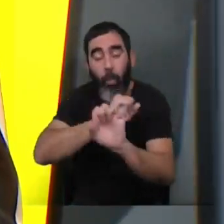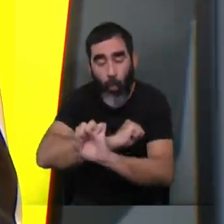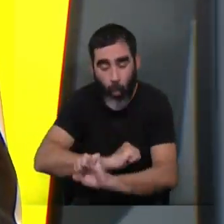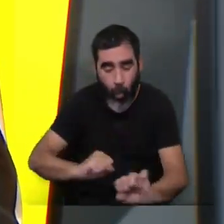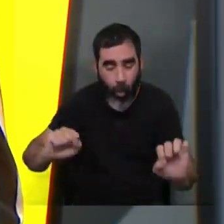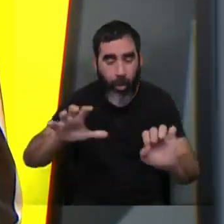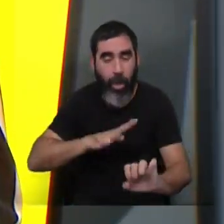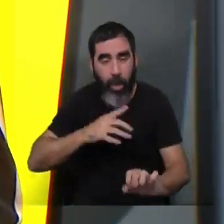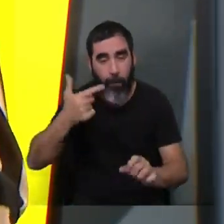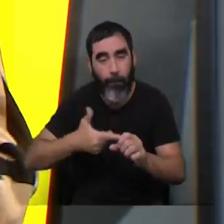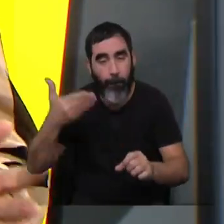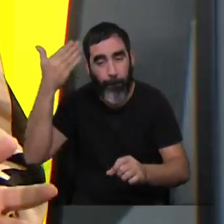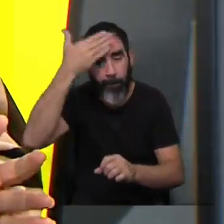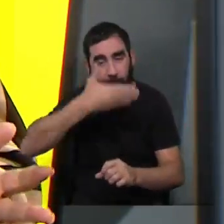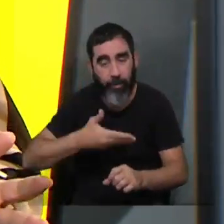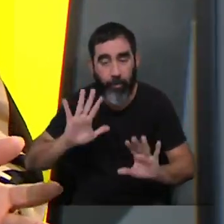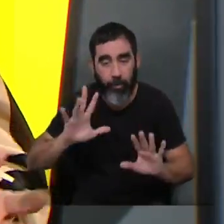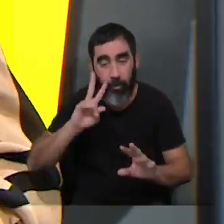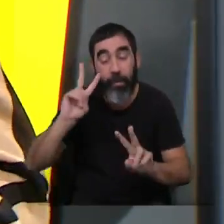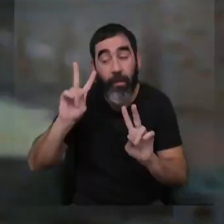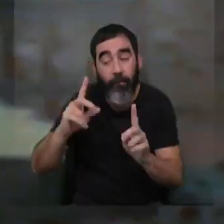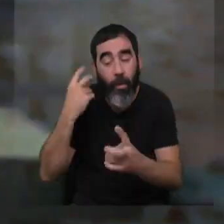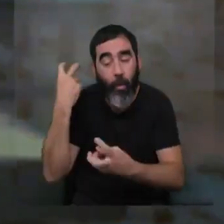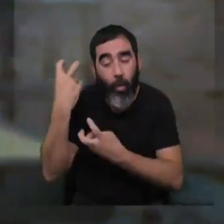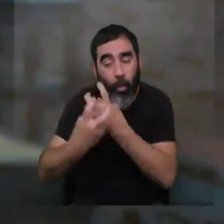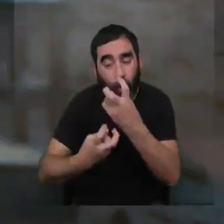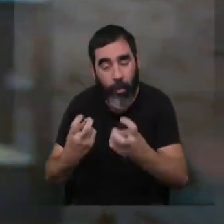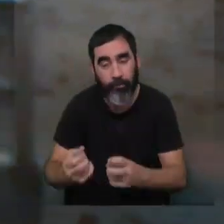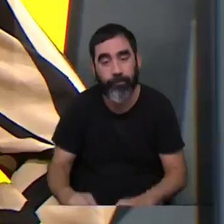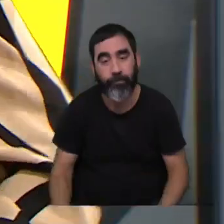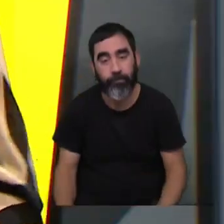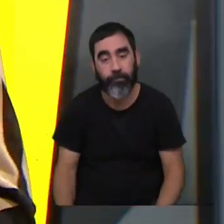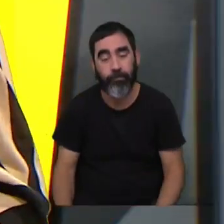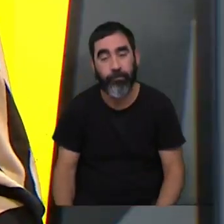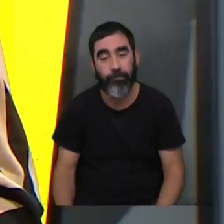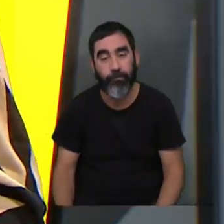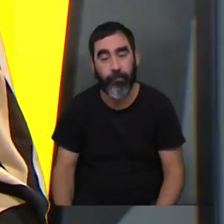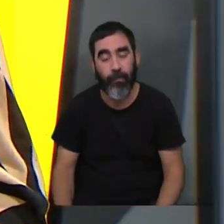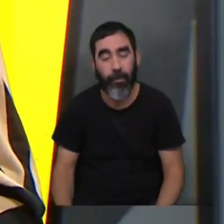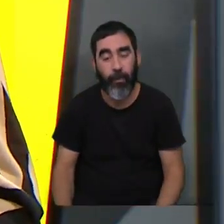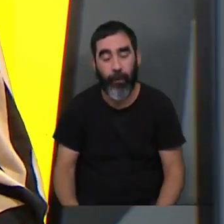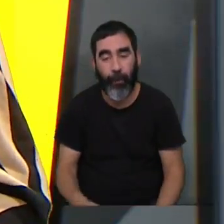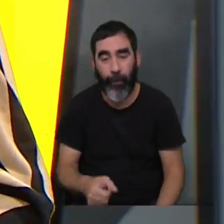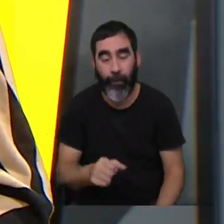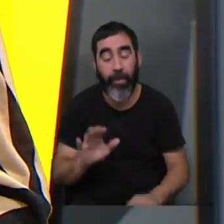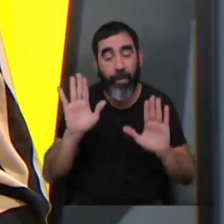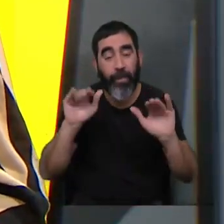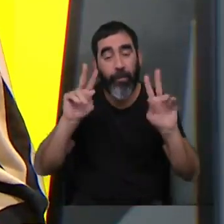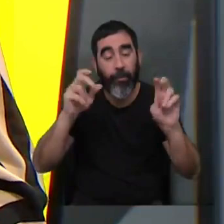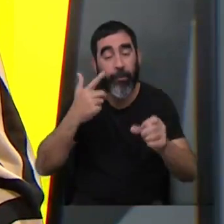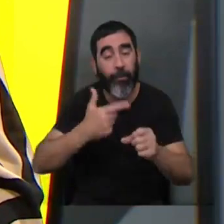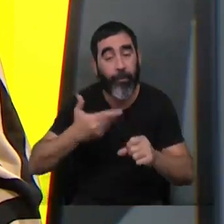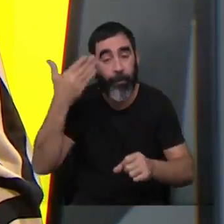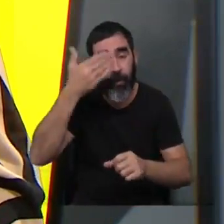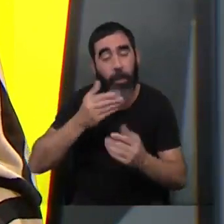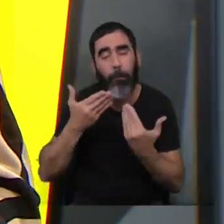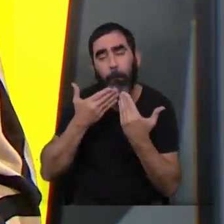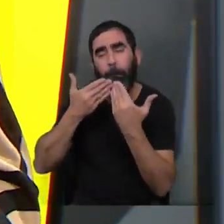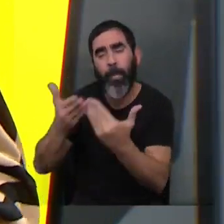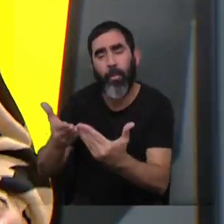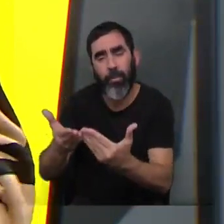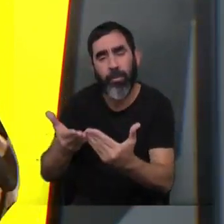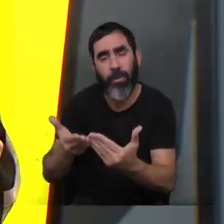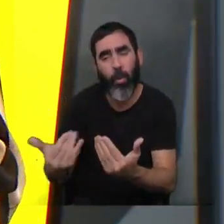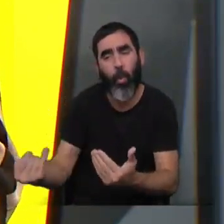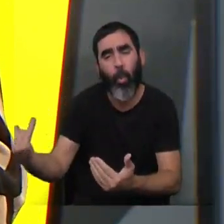también tener. Entonces, hay que buscar. Hay que buscar. Pero para seguir hablando de la ciencia en la estación de servicio, también le preguntamos a Ethel